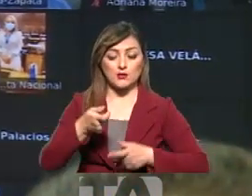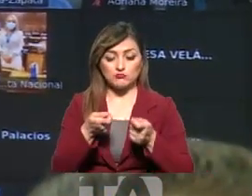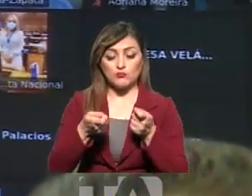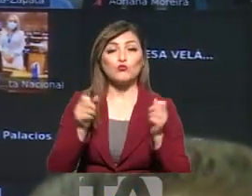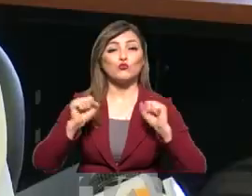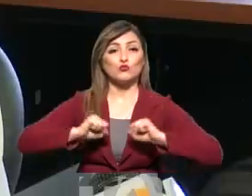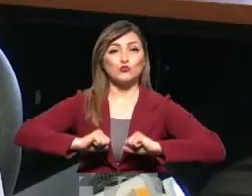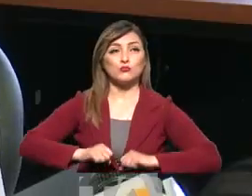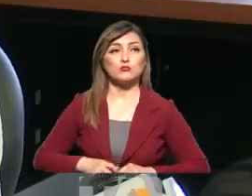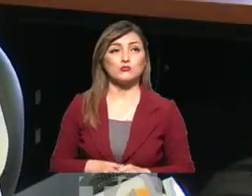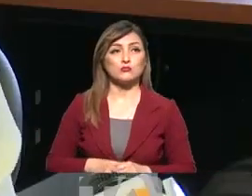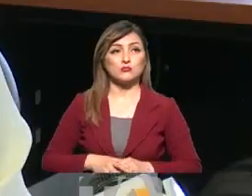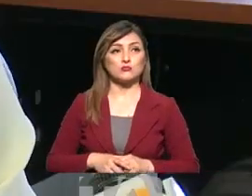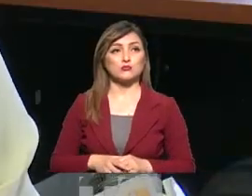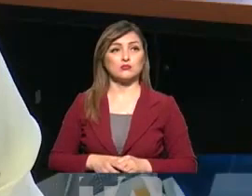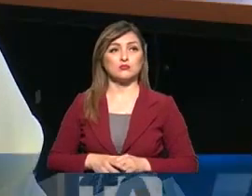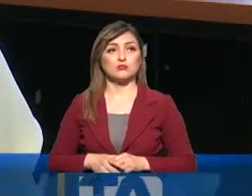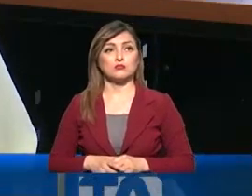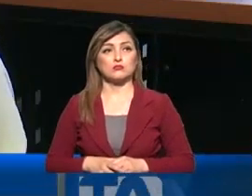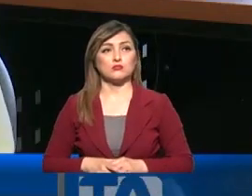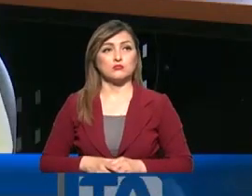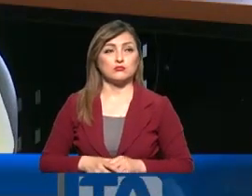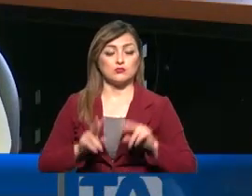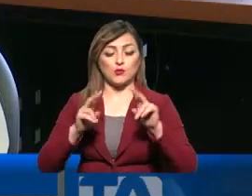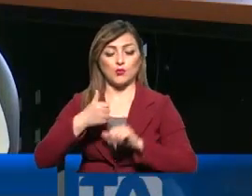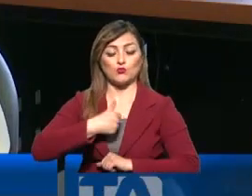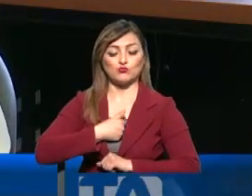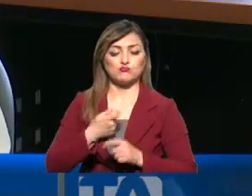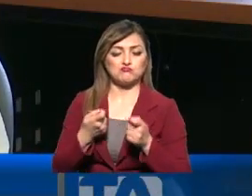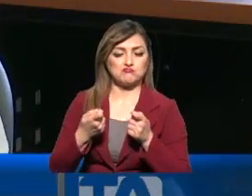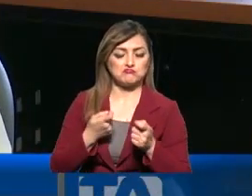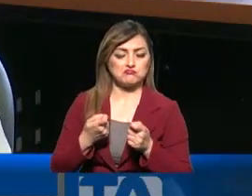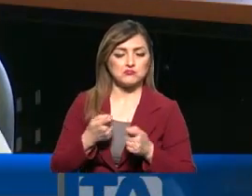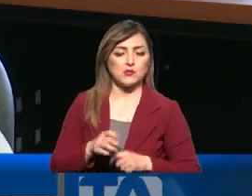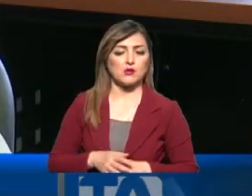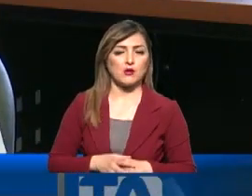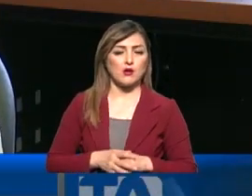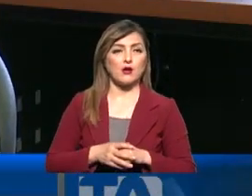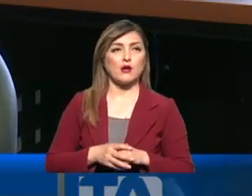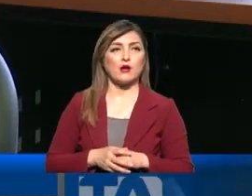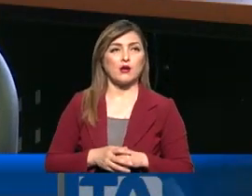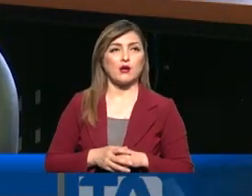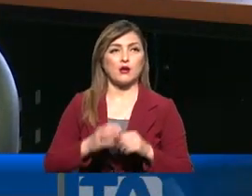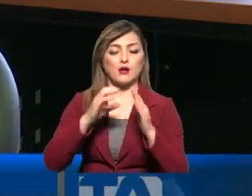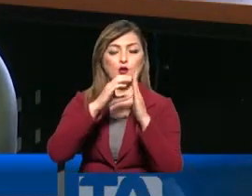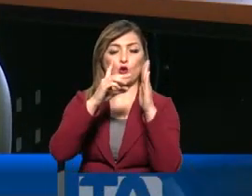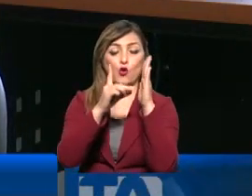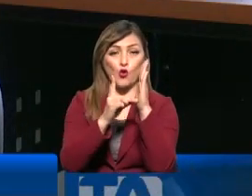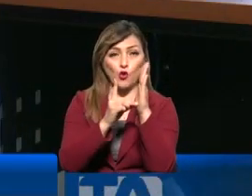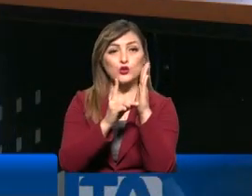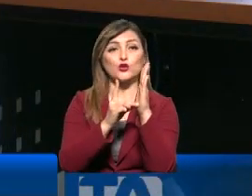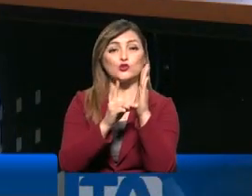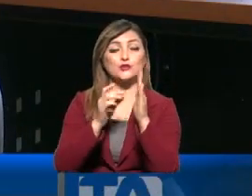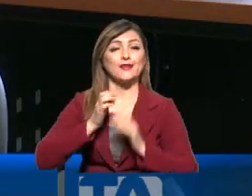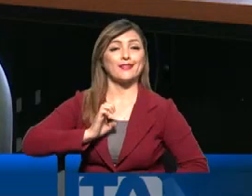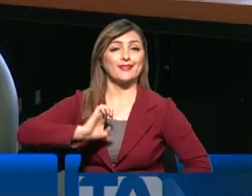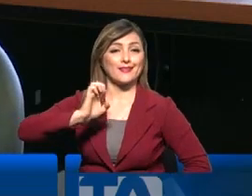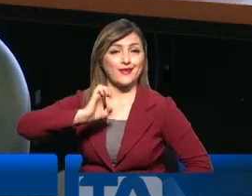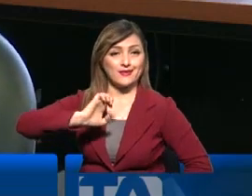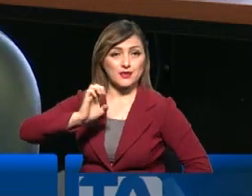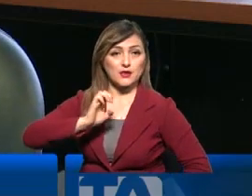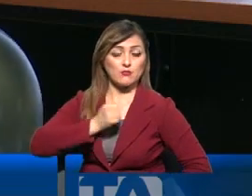es posible. El tema de la autorregulación, que no es nuevo, hay códigos deontológicos en cada uno de los